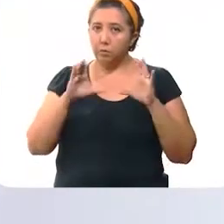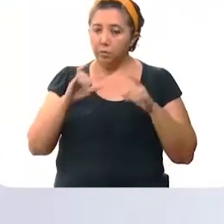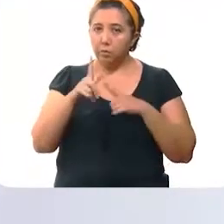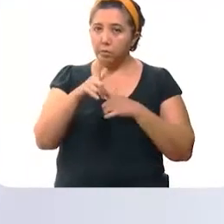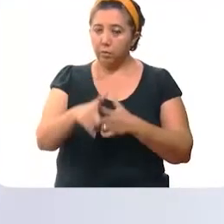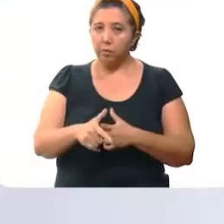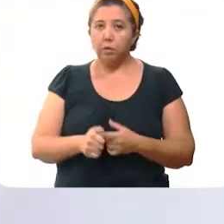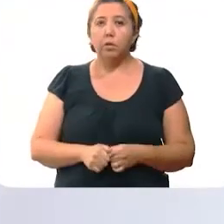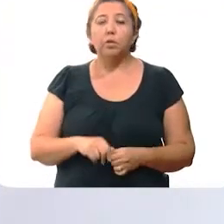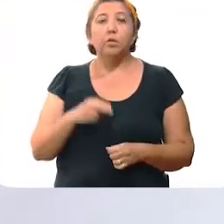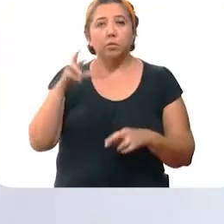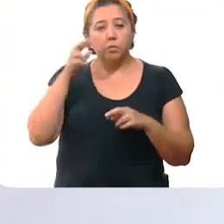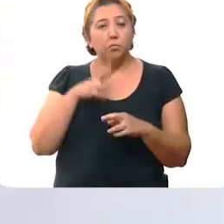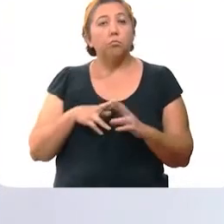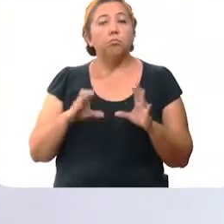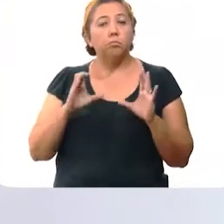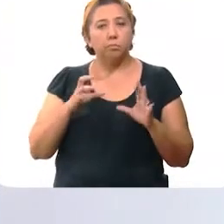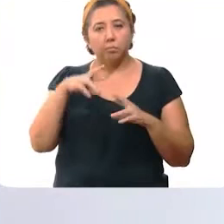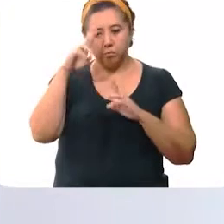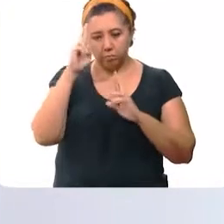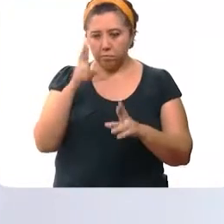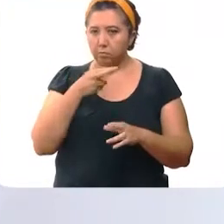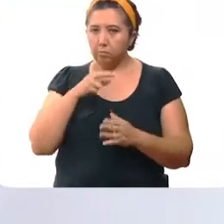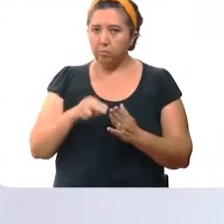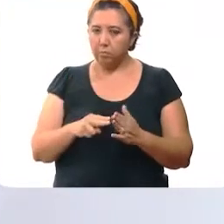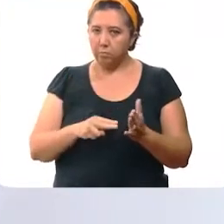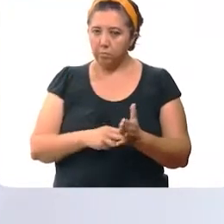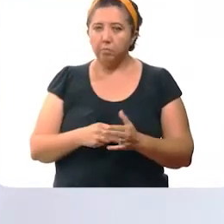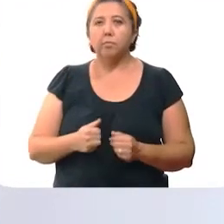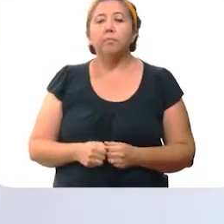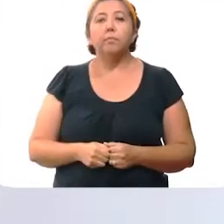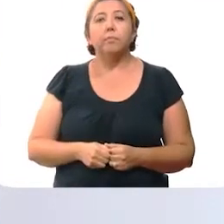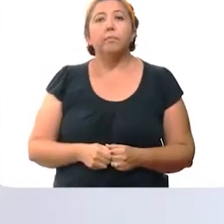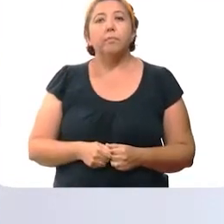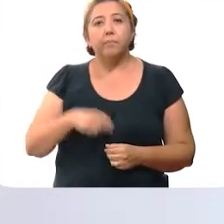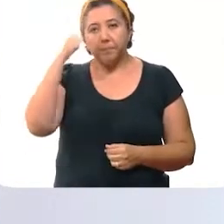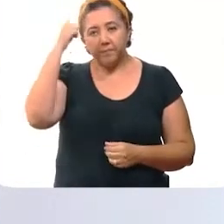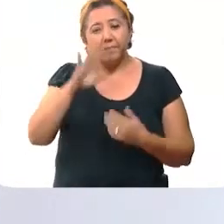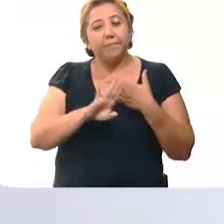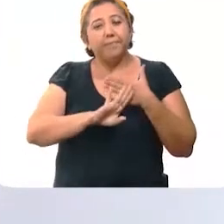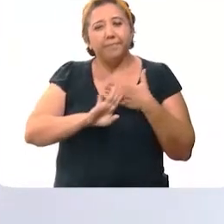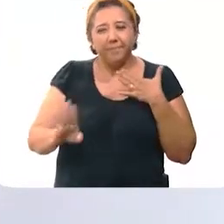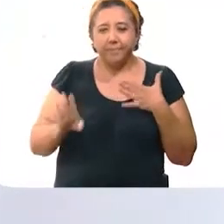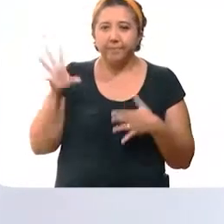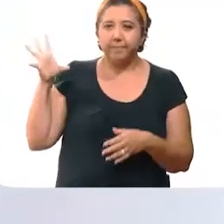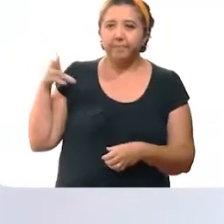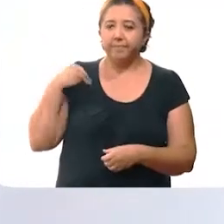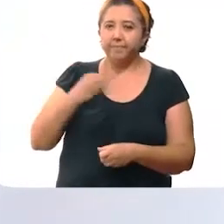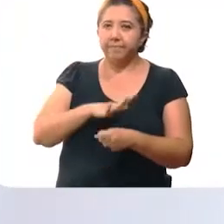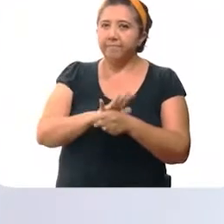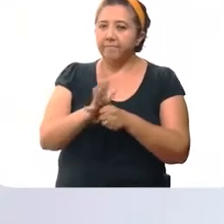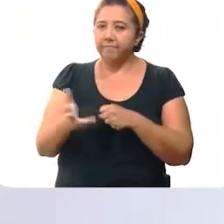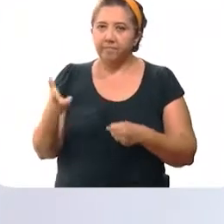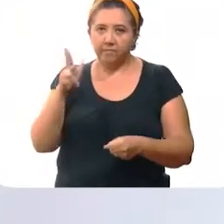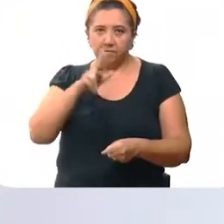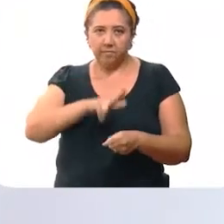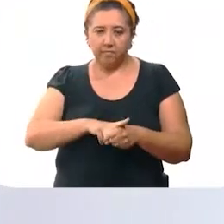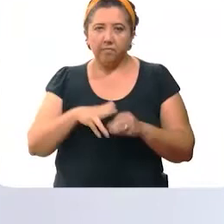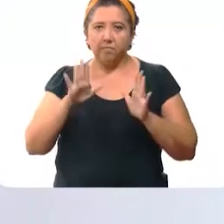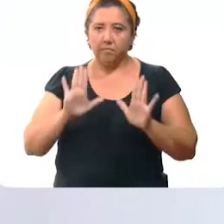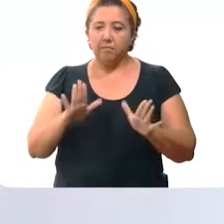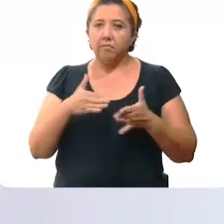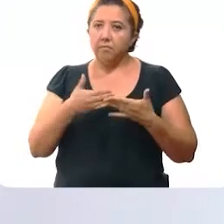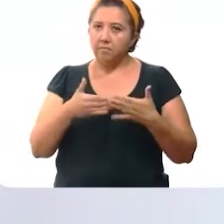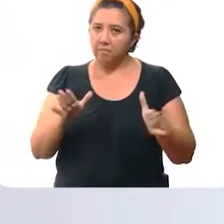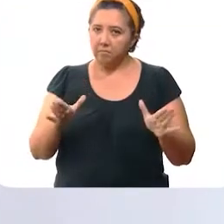guardia y continuar actuando con responsabilidad y siguiendo las medidas sanitarias para evitar comprometer la capacidad hospitalaria e interrumpir